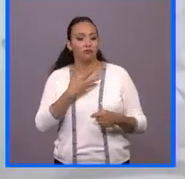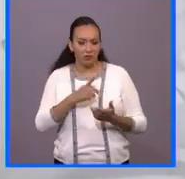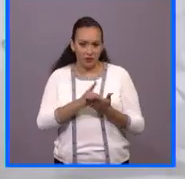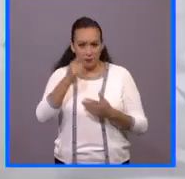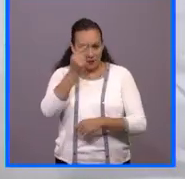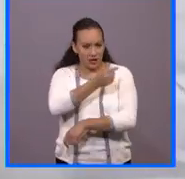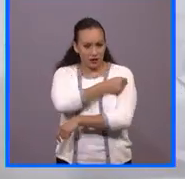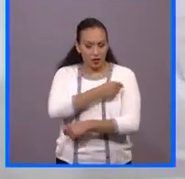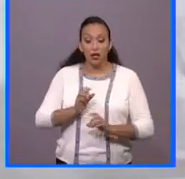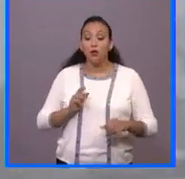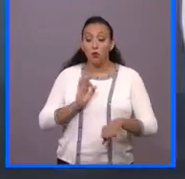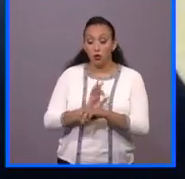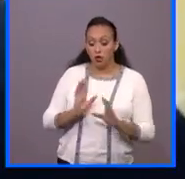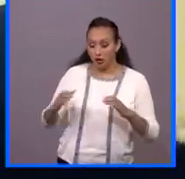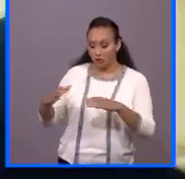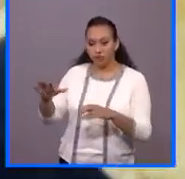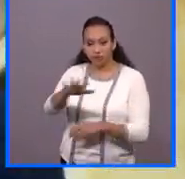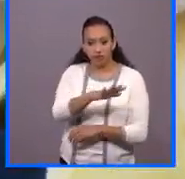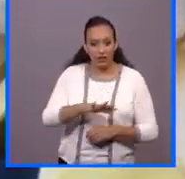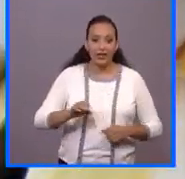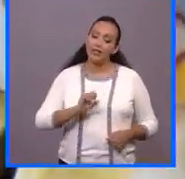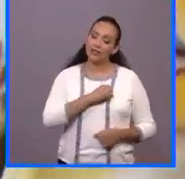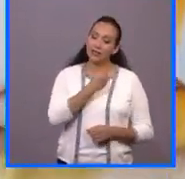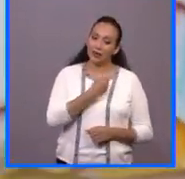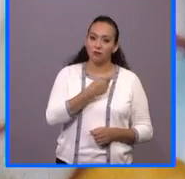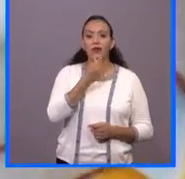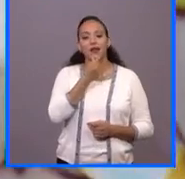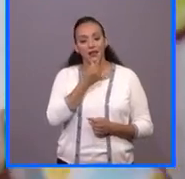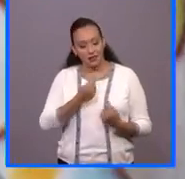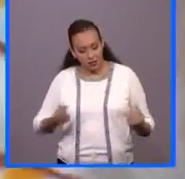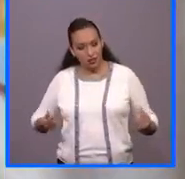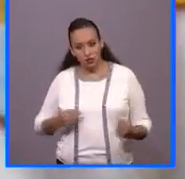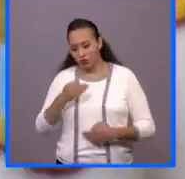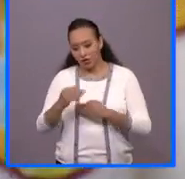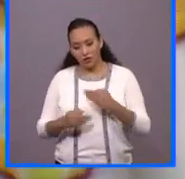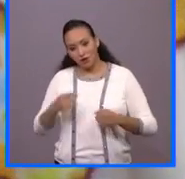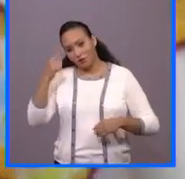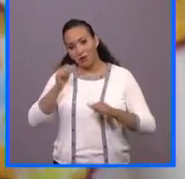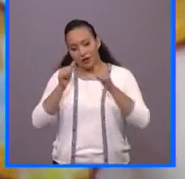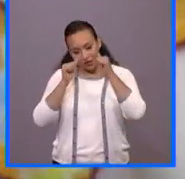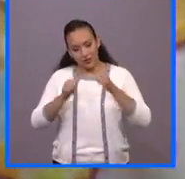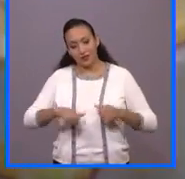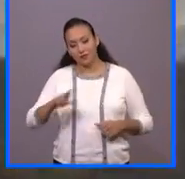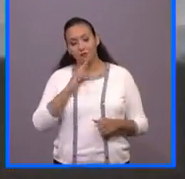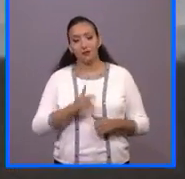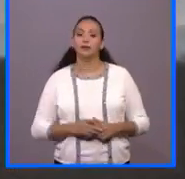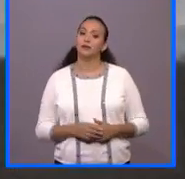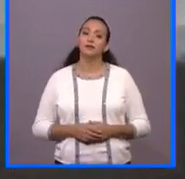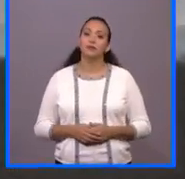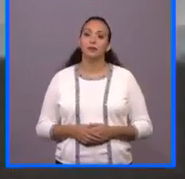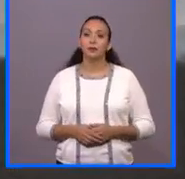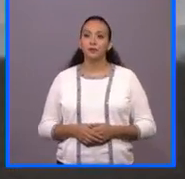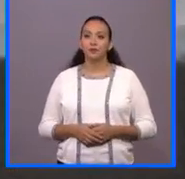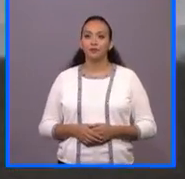de la comunidad en su conjunto y de la salud de las y los niños en atención al interés superior de la niñez. Lo